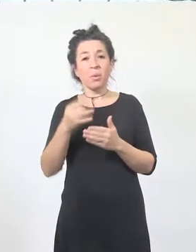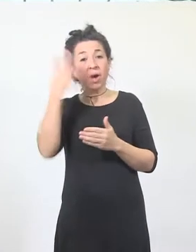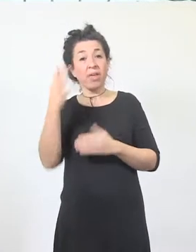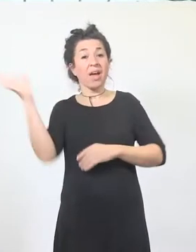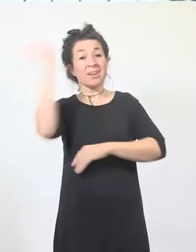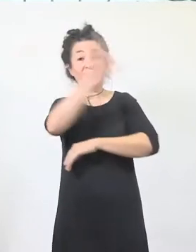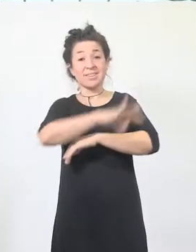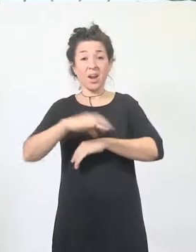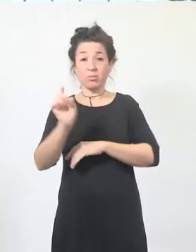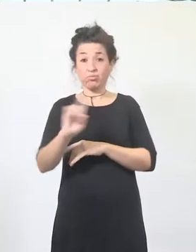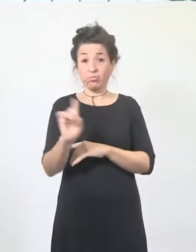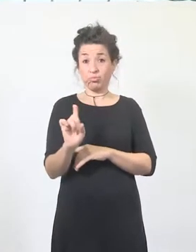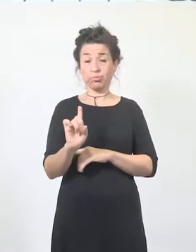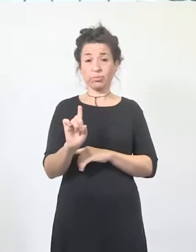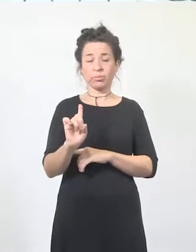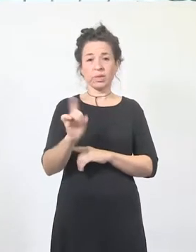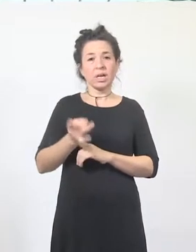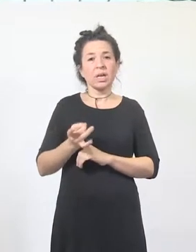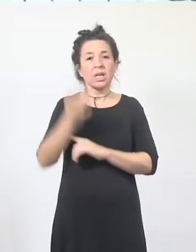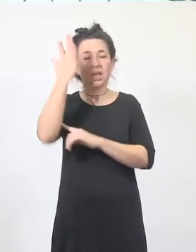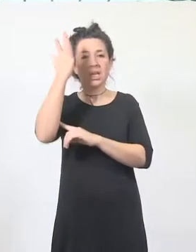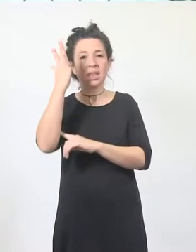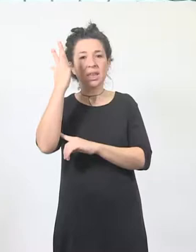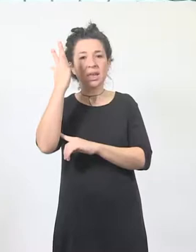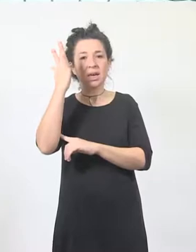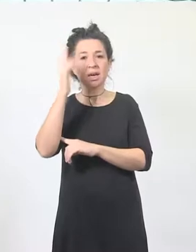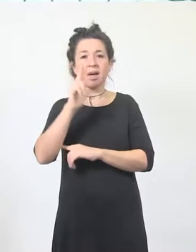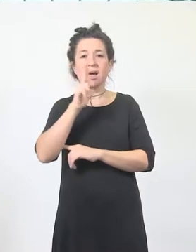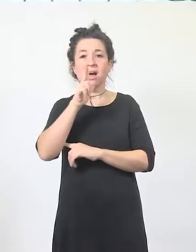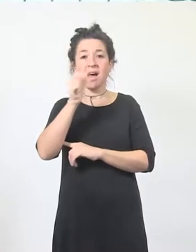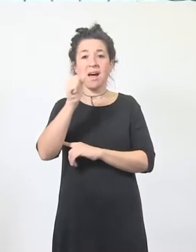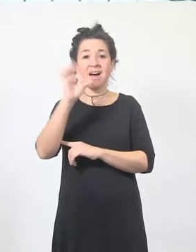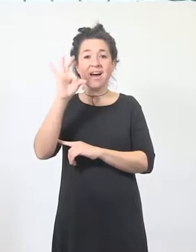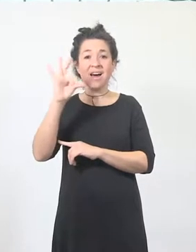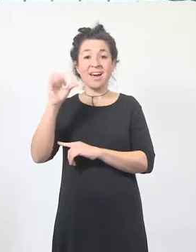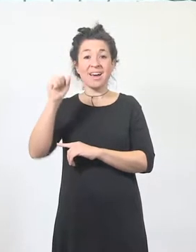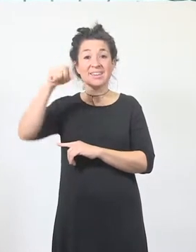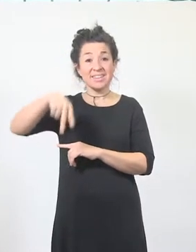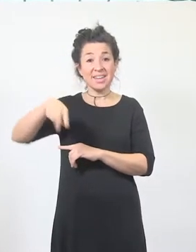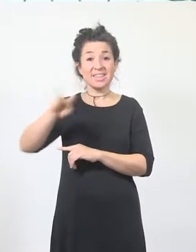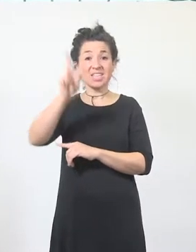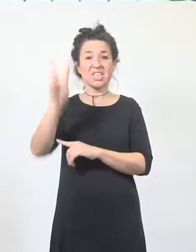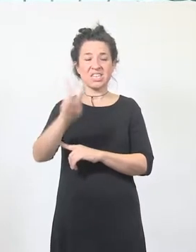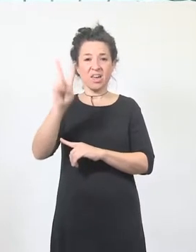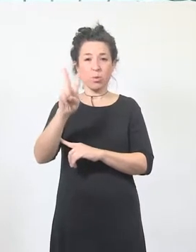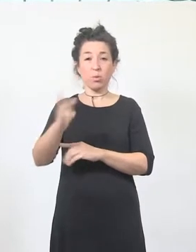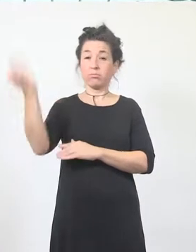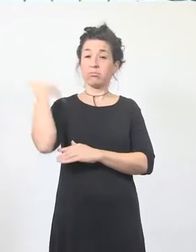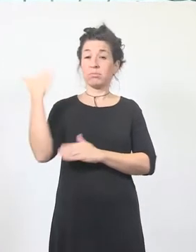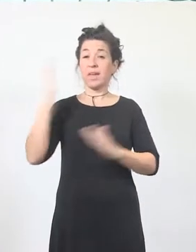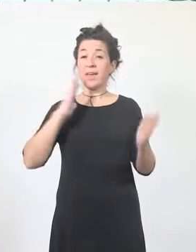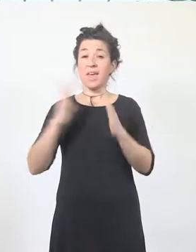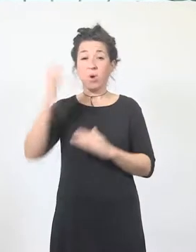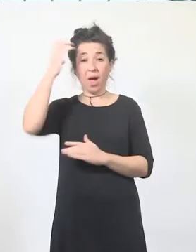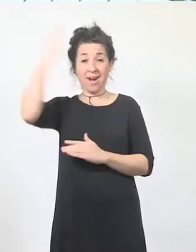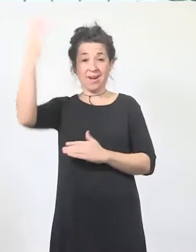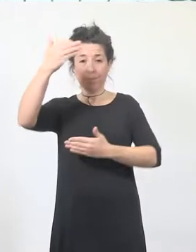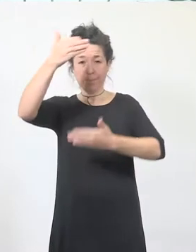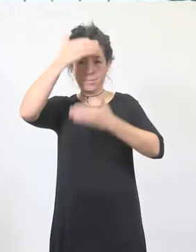de los saharauis, la idea fue del Hassan II, que es el rey de Marruecos en aquel